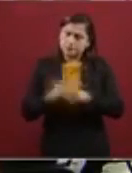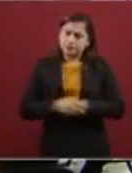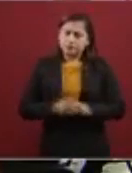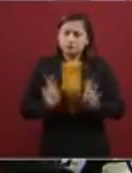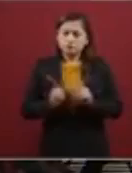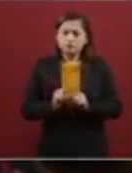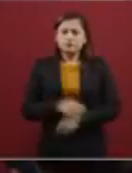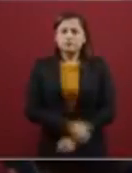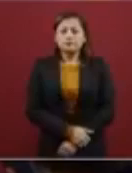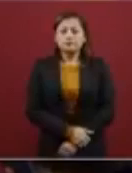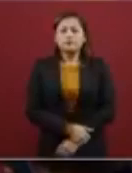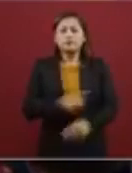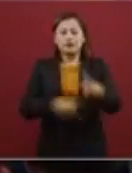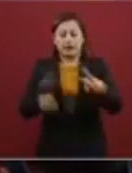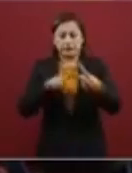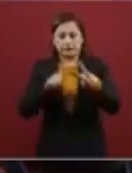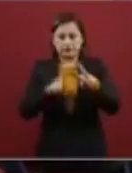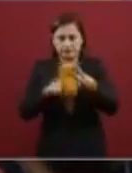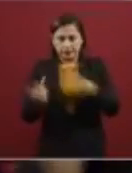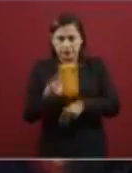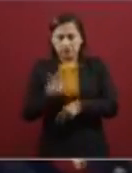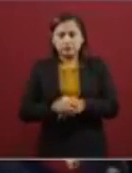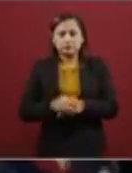la segunda pregunta. En el 2017